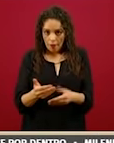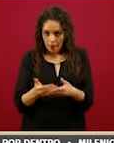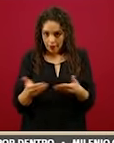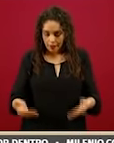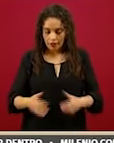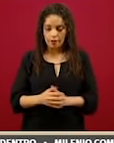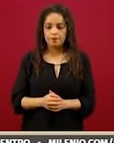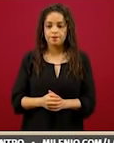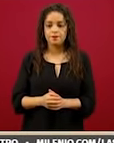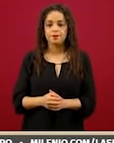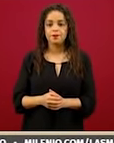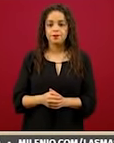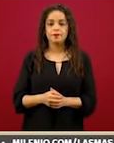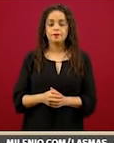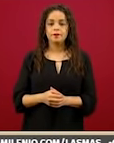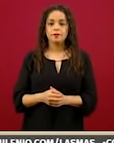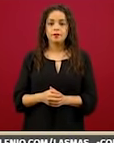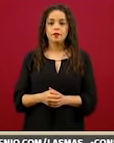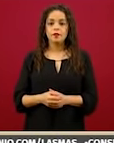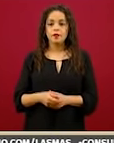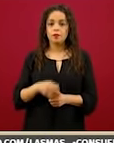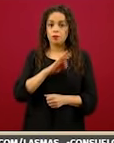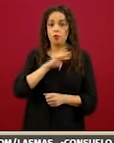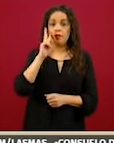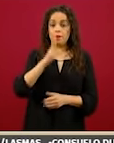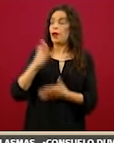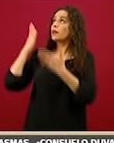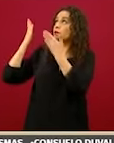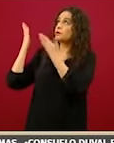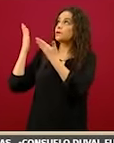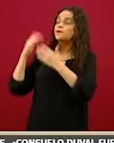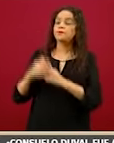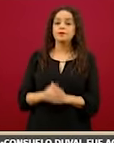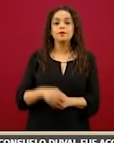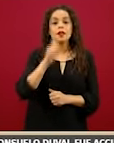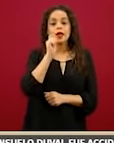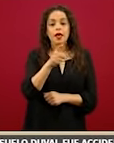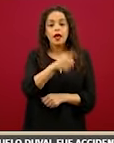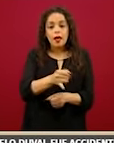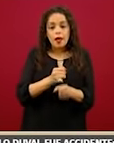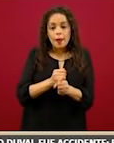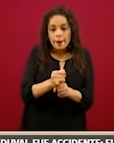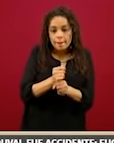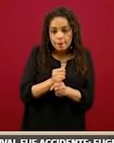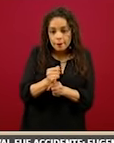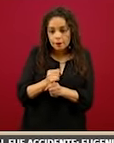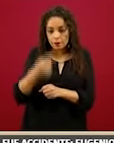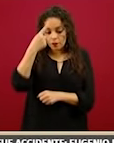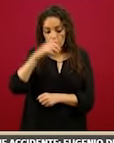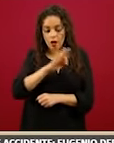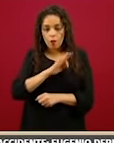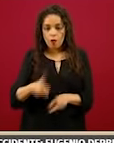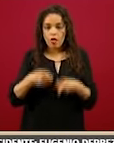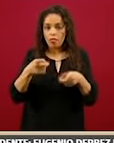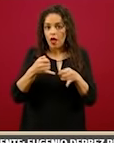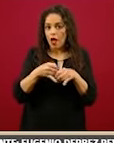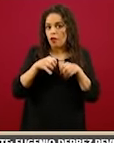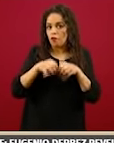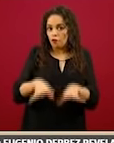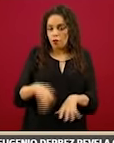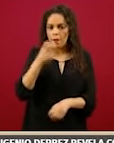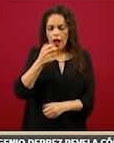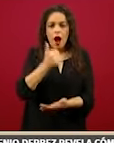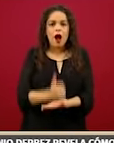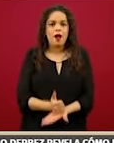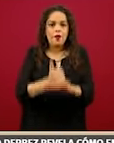la investigación, la parte de el poder dar esta información podrán ir ayudándonos